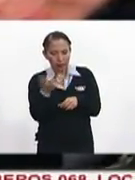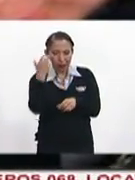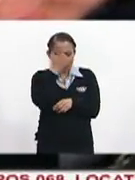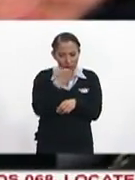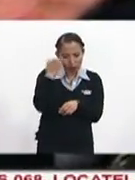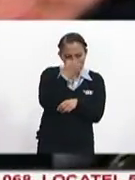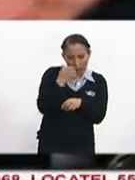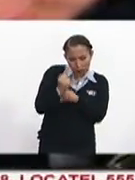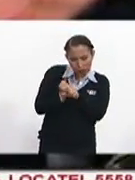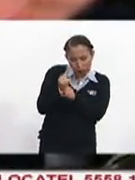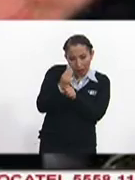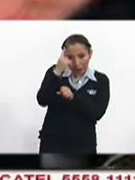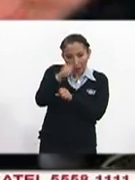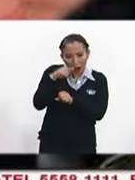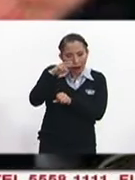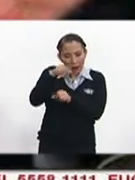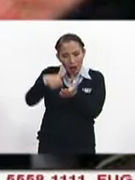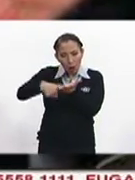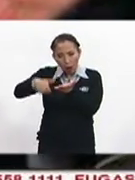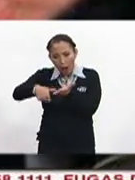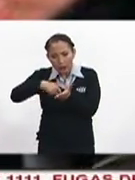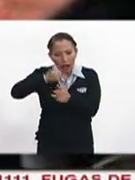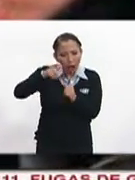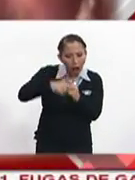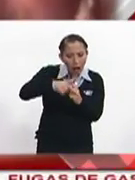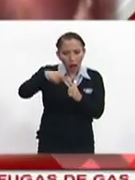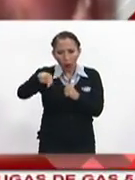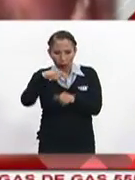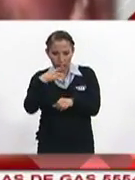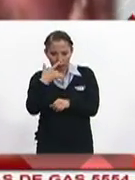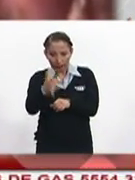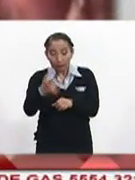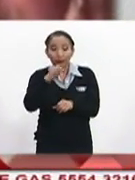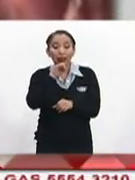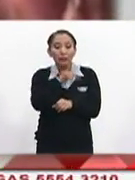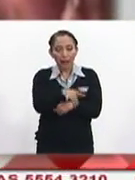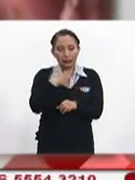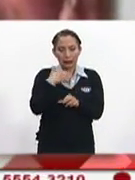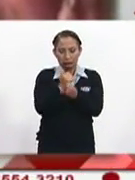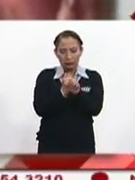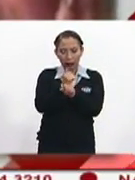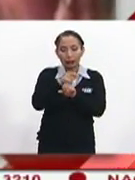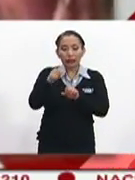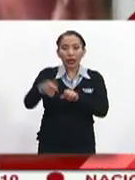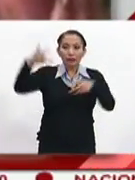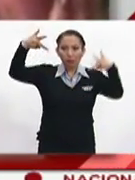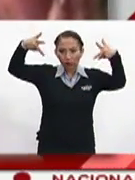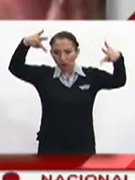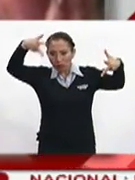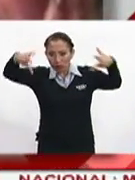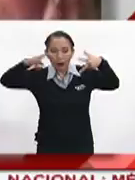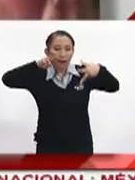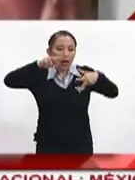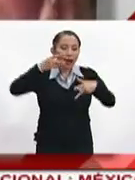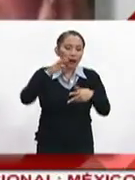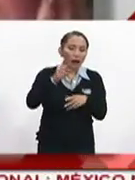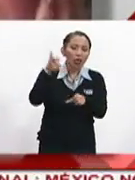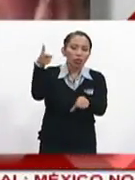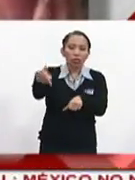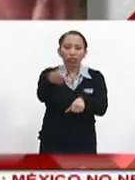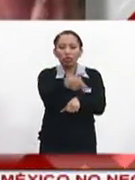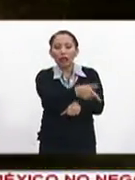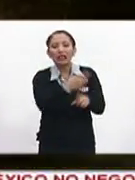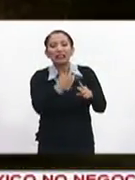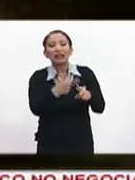están realizando estudios para encontrar indicios de huellas dactilares y además se hará el seguimiento de las cámaras de vigilancia para tratar de